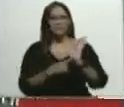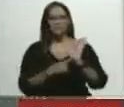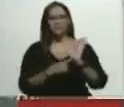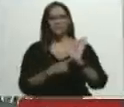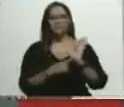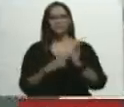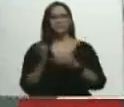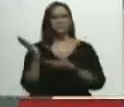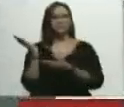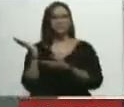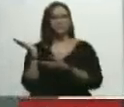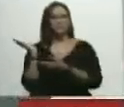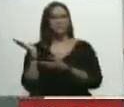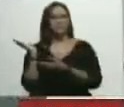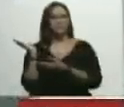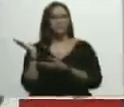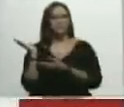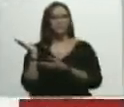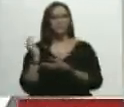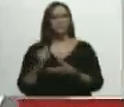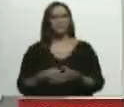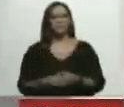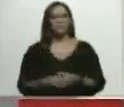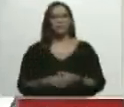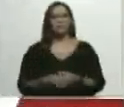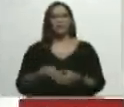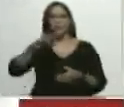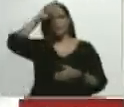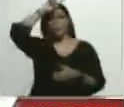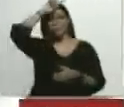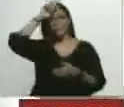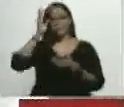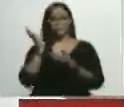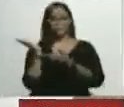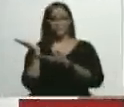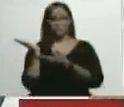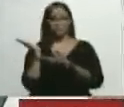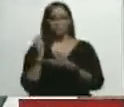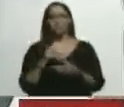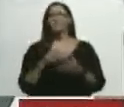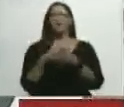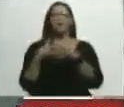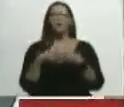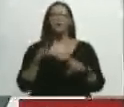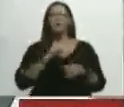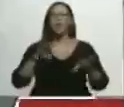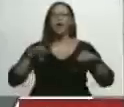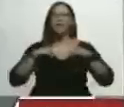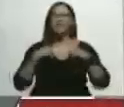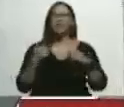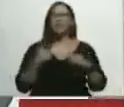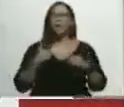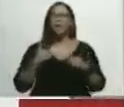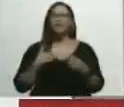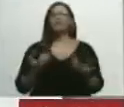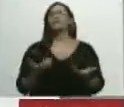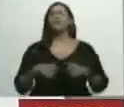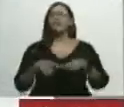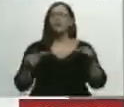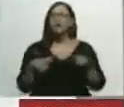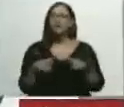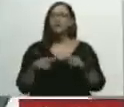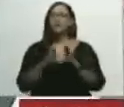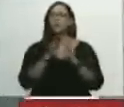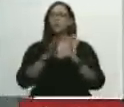Estados Unidos rechazan Esto fue cuando Perú rechazan categóricamente cualquier acto extra constitucional del presidente Castillo para